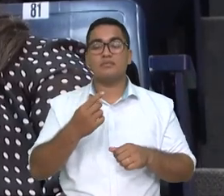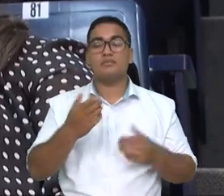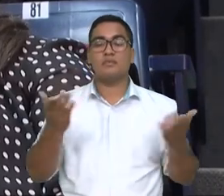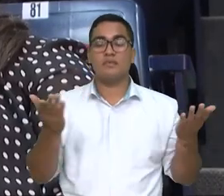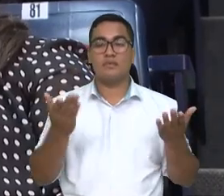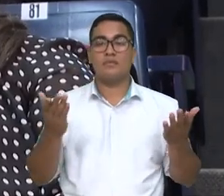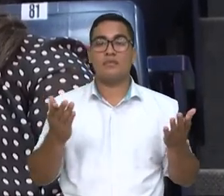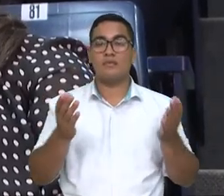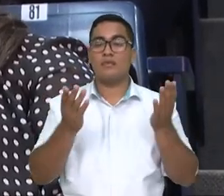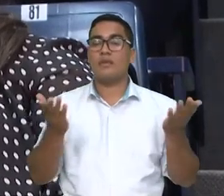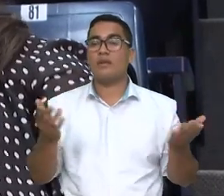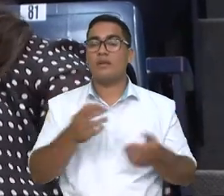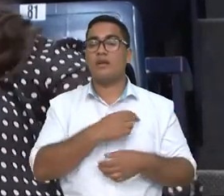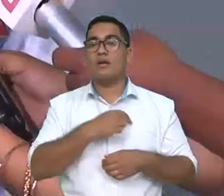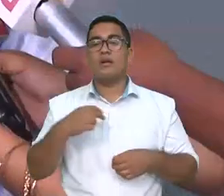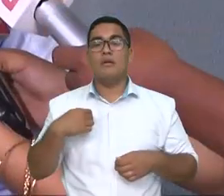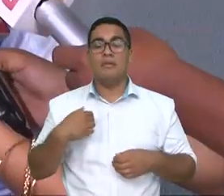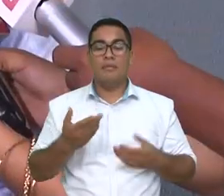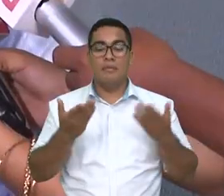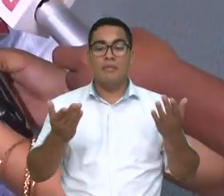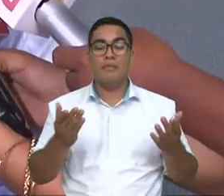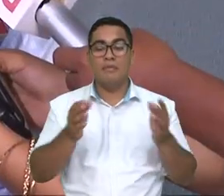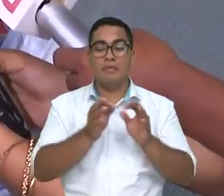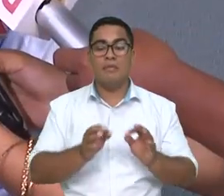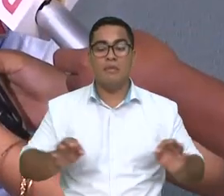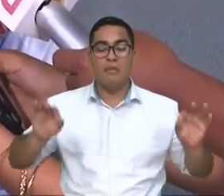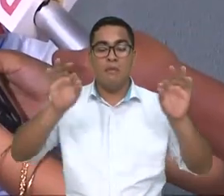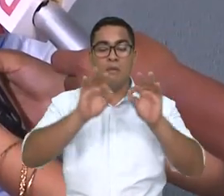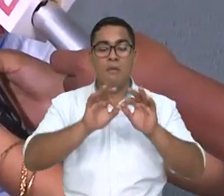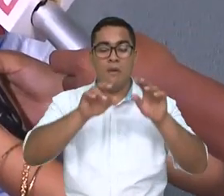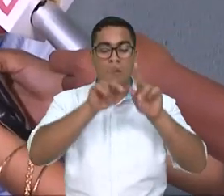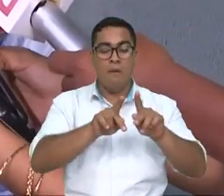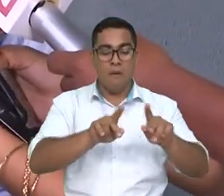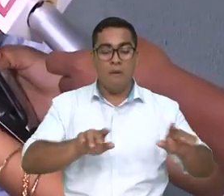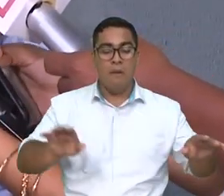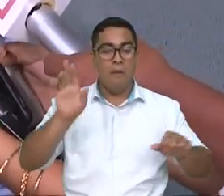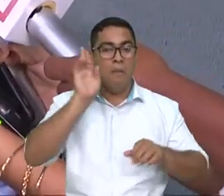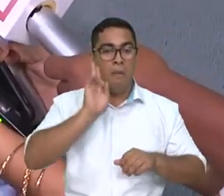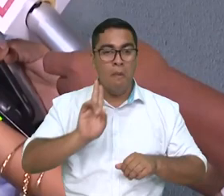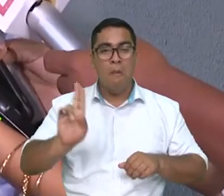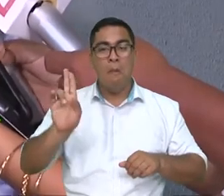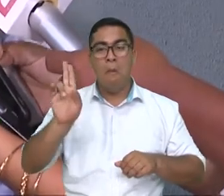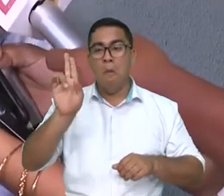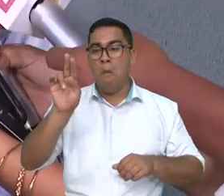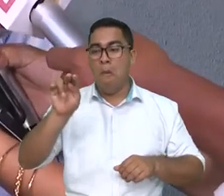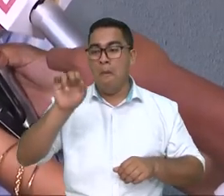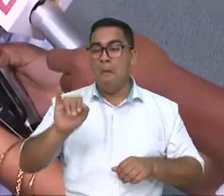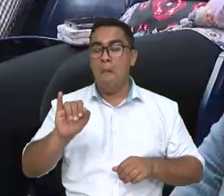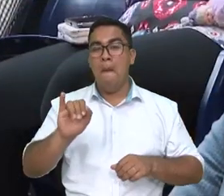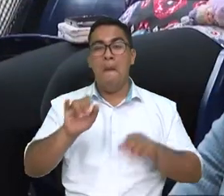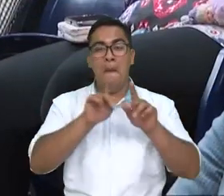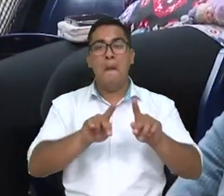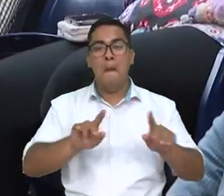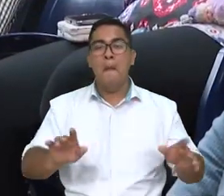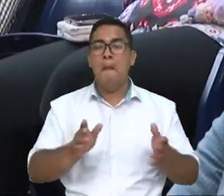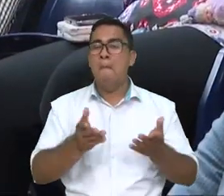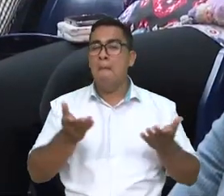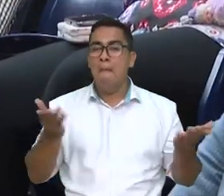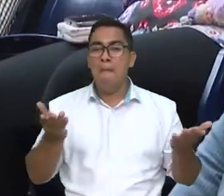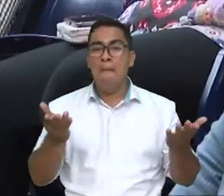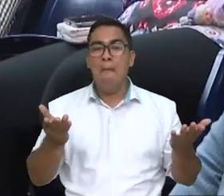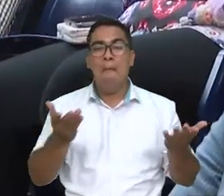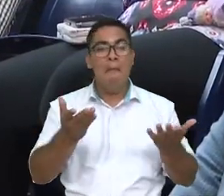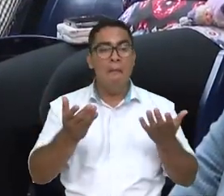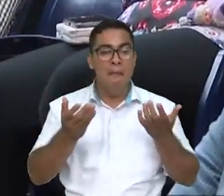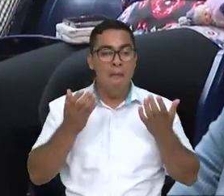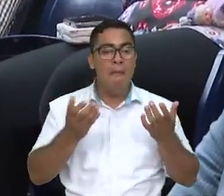tener, entonces estamos con un plan a nivel de la Universidad Nacional de Ingeniería en el que queremos llegar hasta el